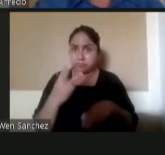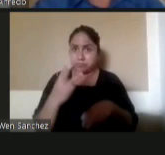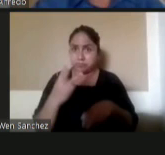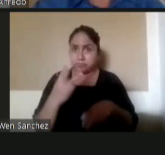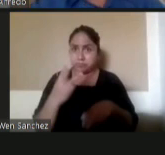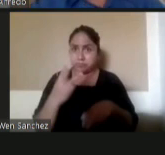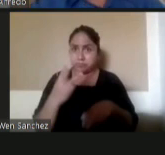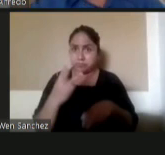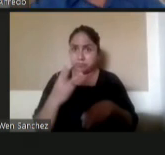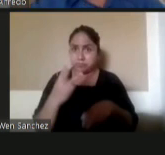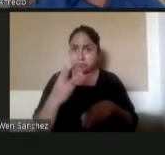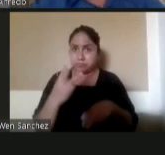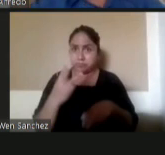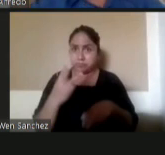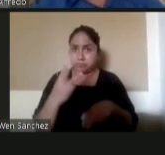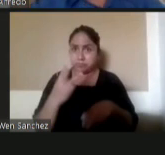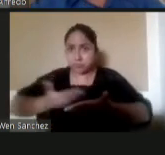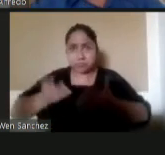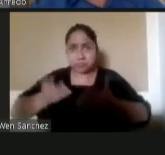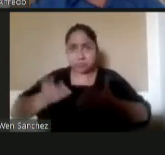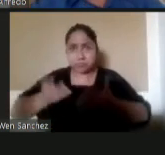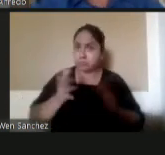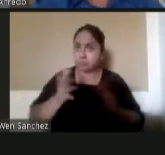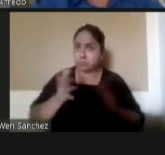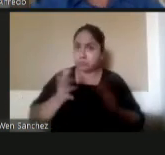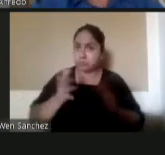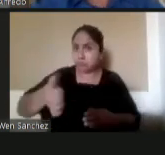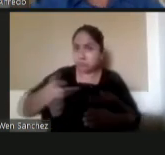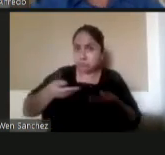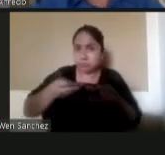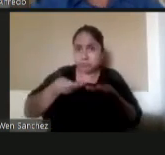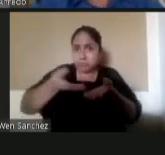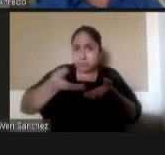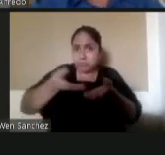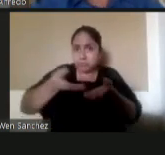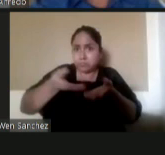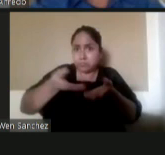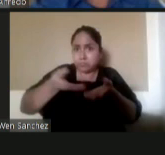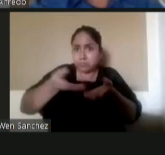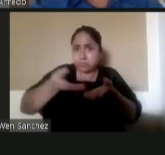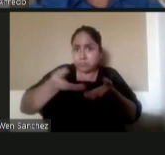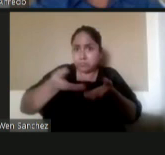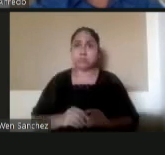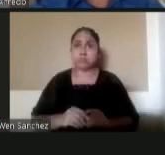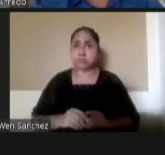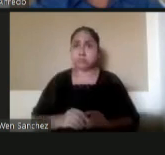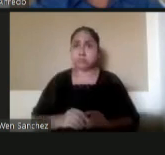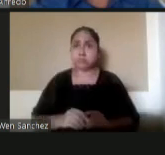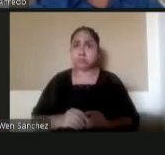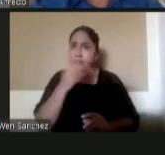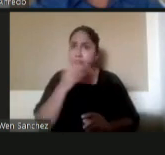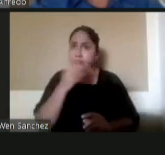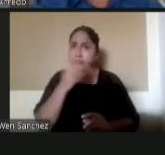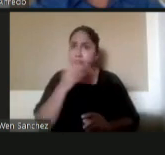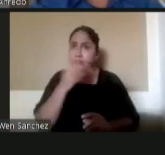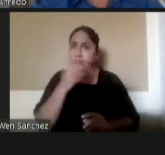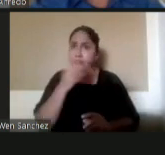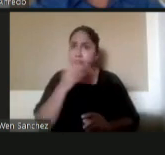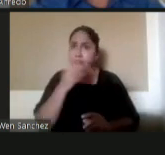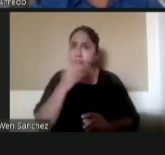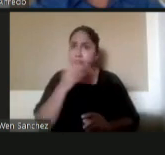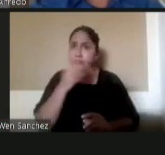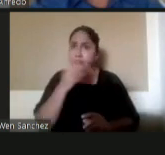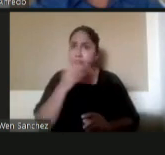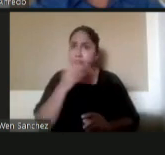con anticipación a cada uno de los regidores y regidoras. Pregunto a los regidores y regidoras si están